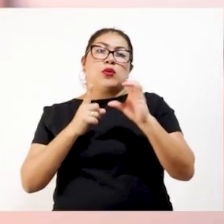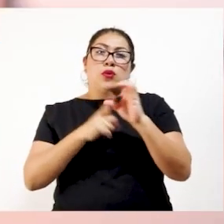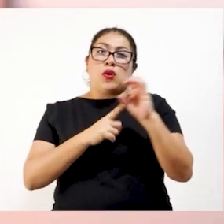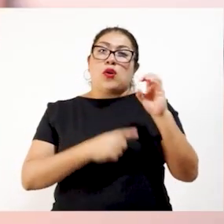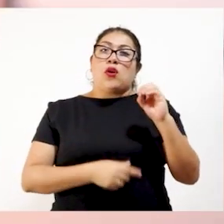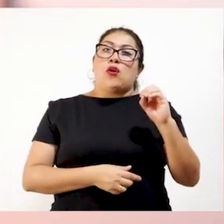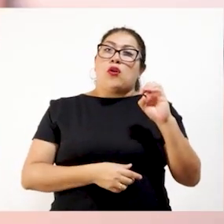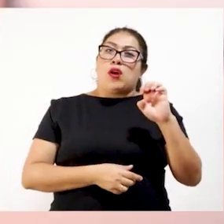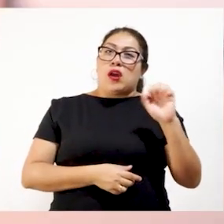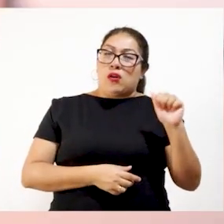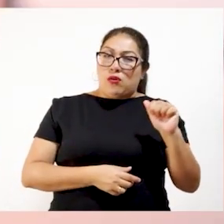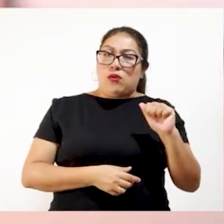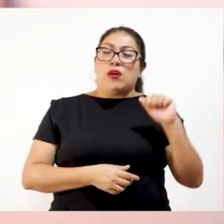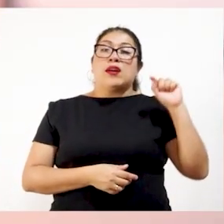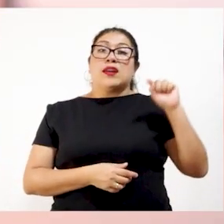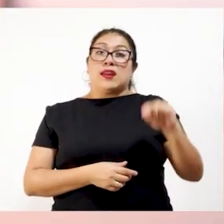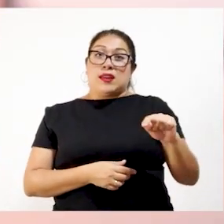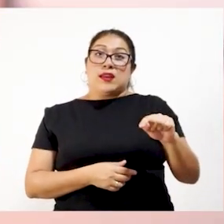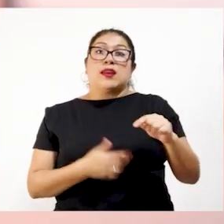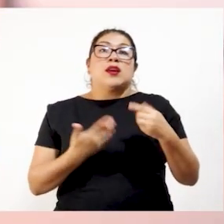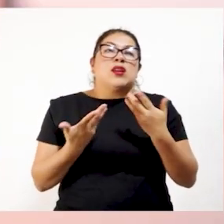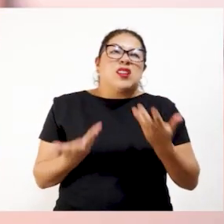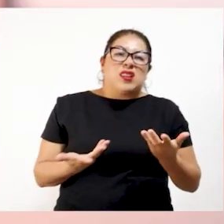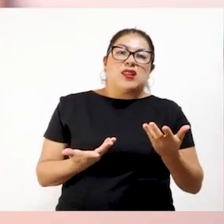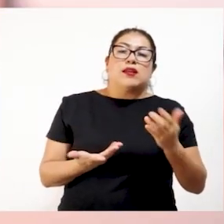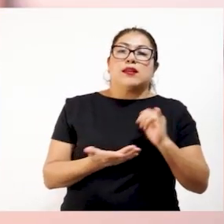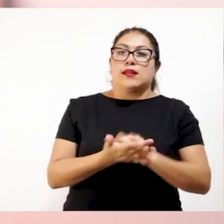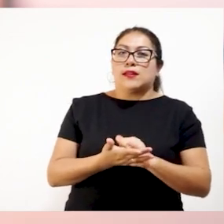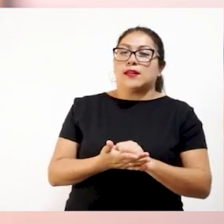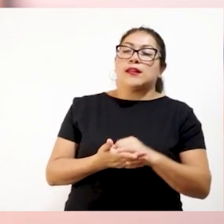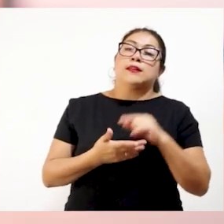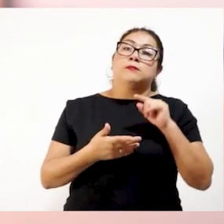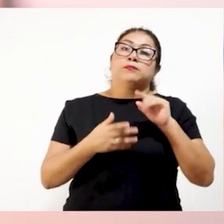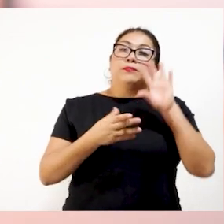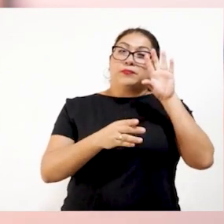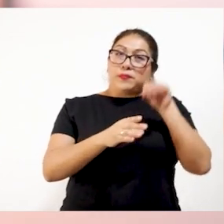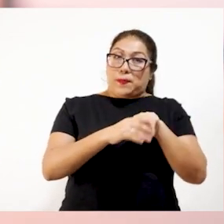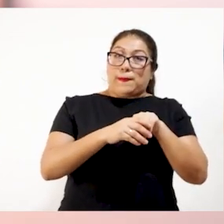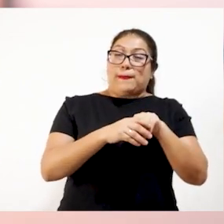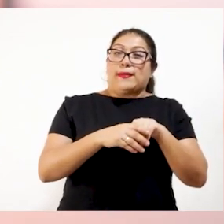OEI, gracias a los cuales o en ellos